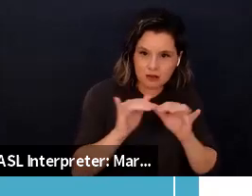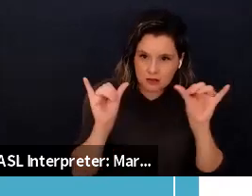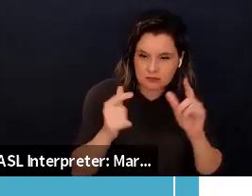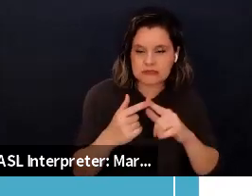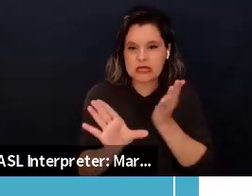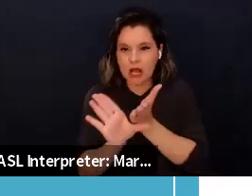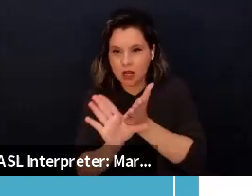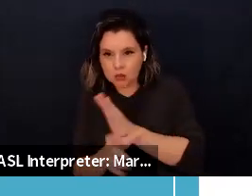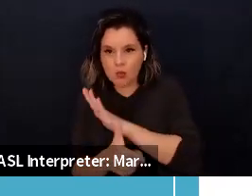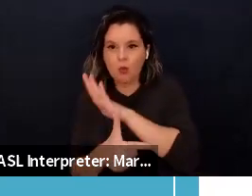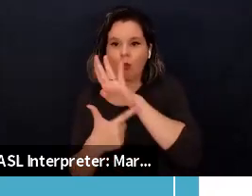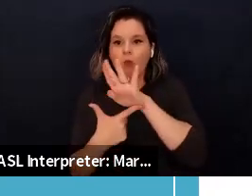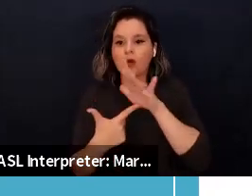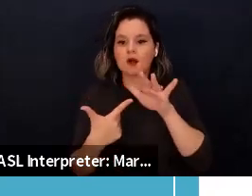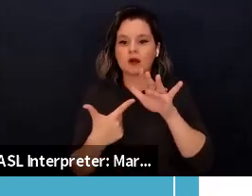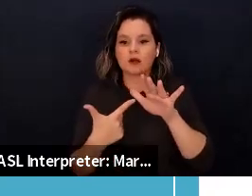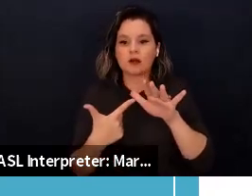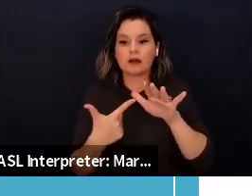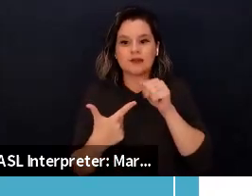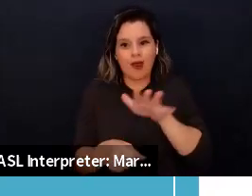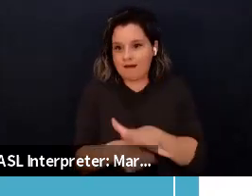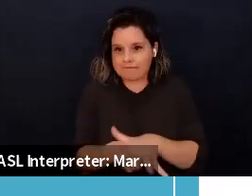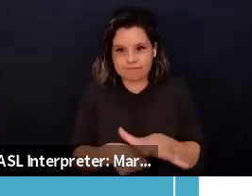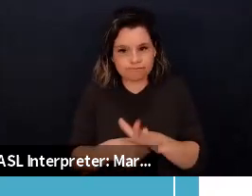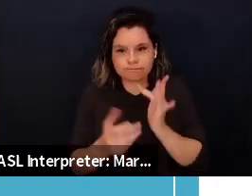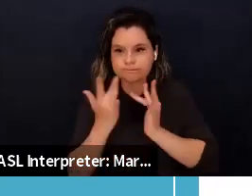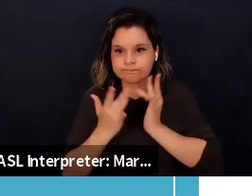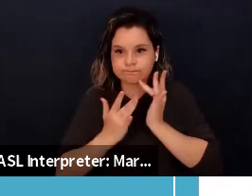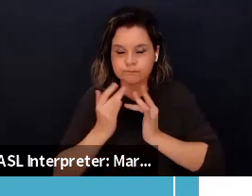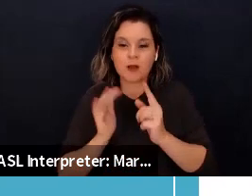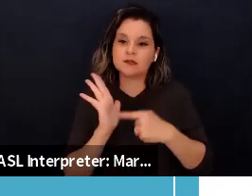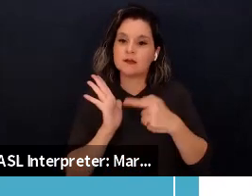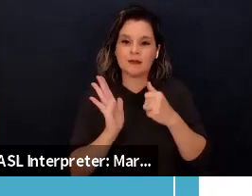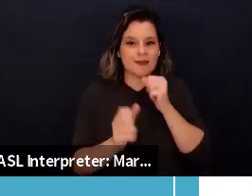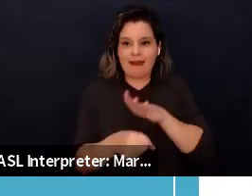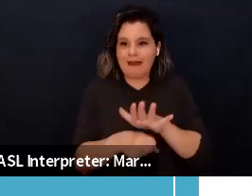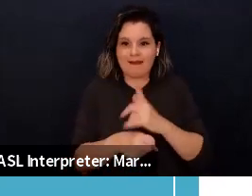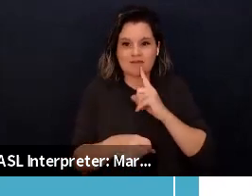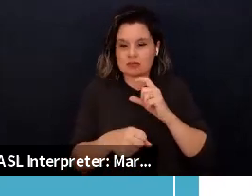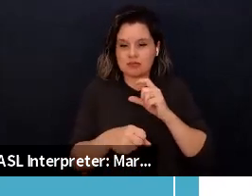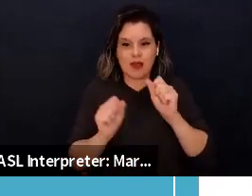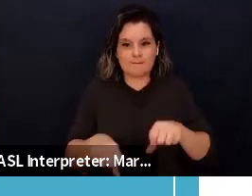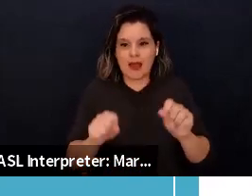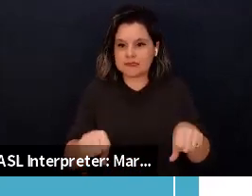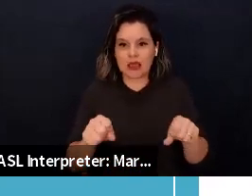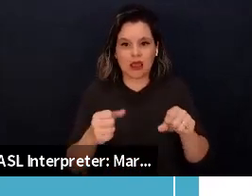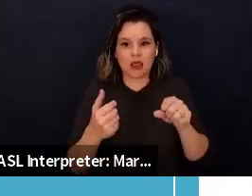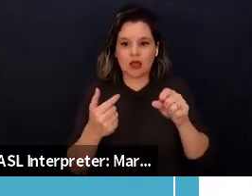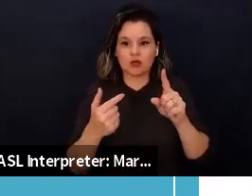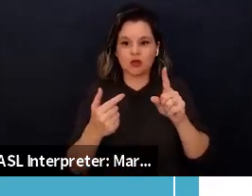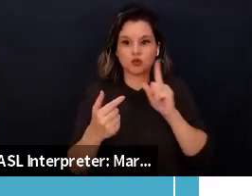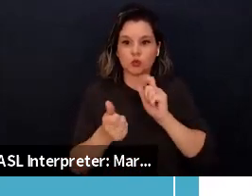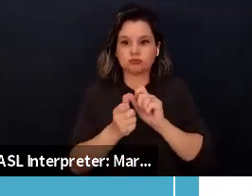psicológicos no son suficientes y muchas veces no tienen la capacidad para